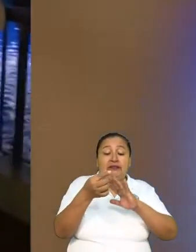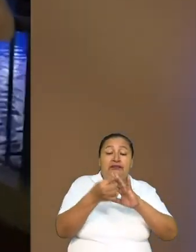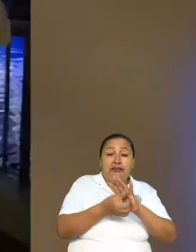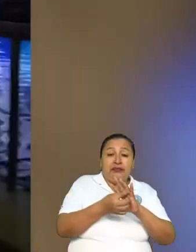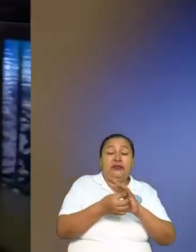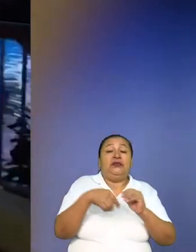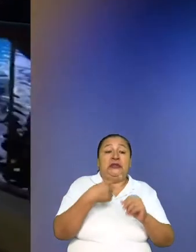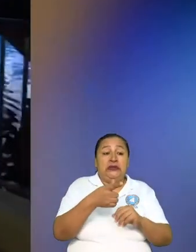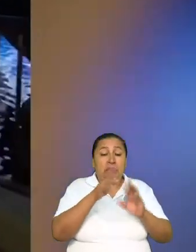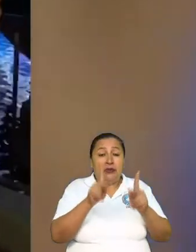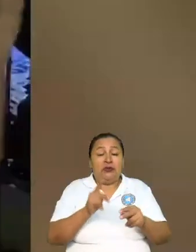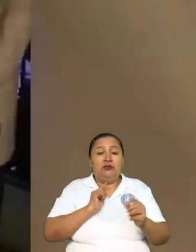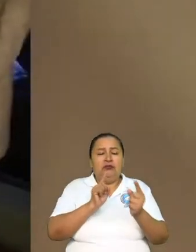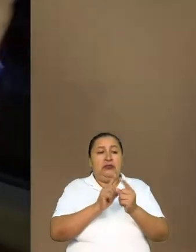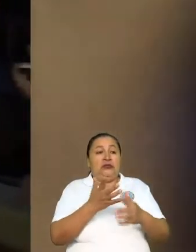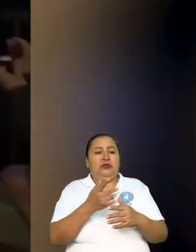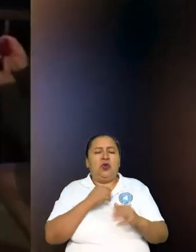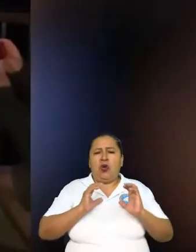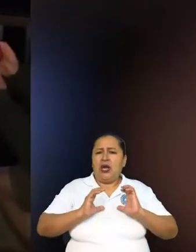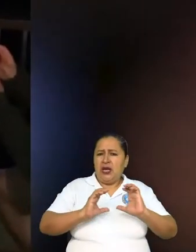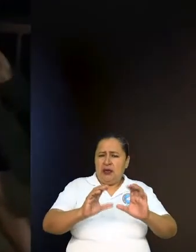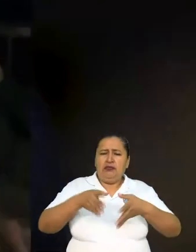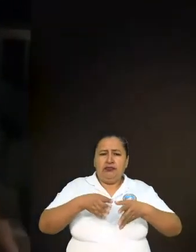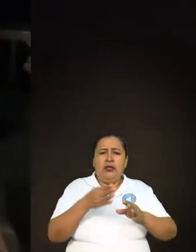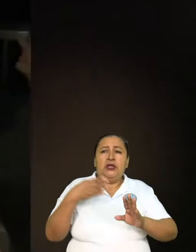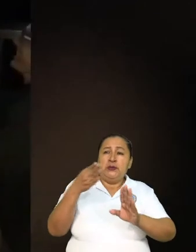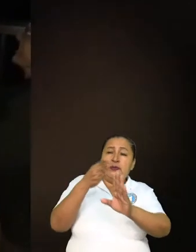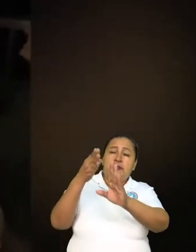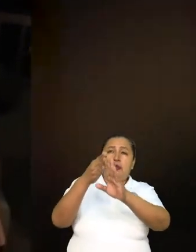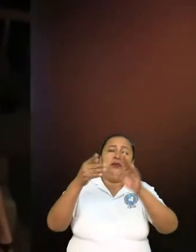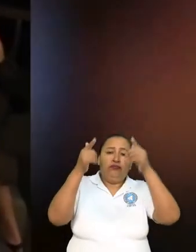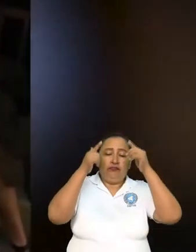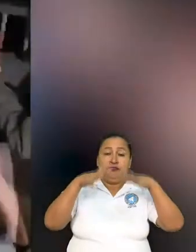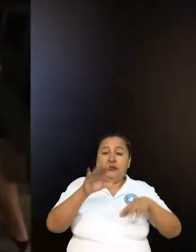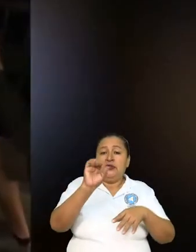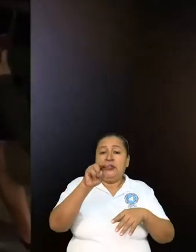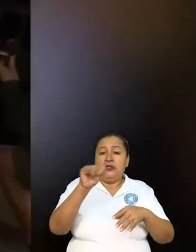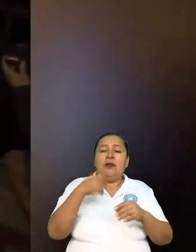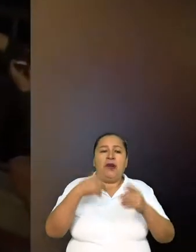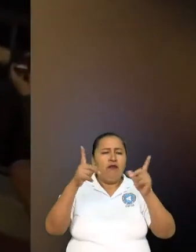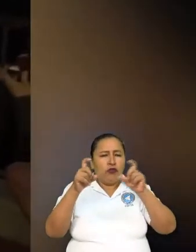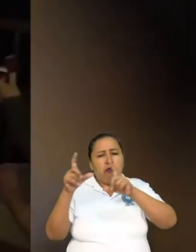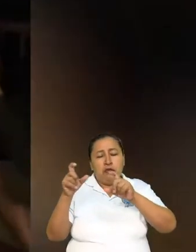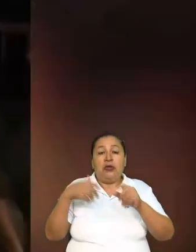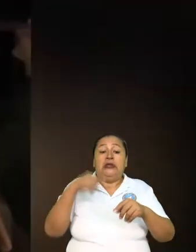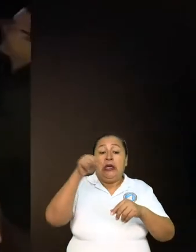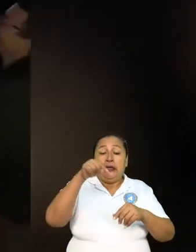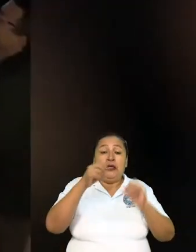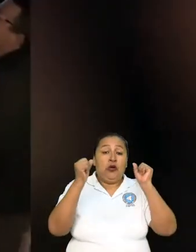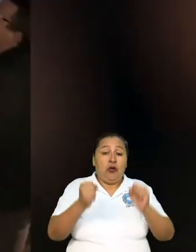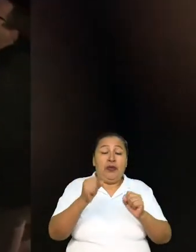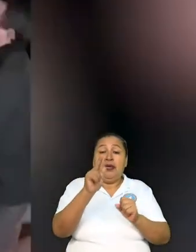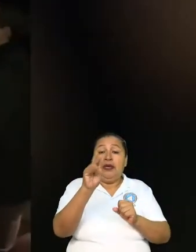un momento dado, la pareja se detuvo en un camino que conducía al castillo de la Cenicienta para tomarse algunas fotos, y fue entonces cuando